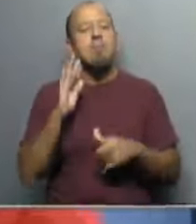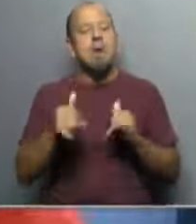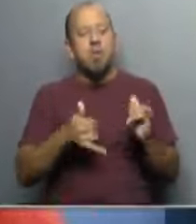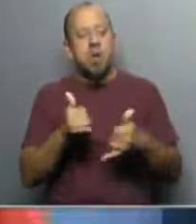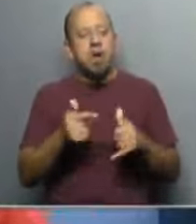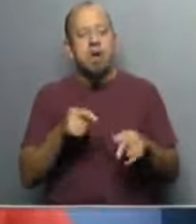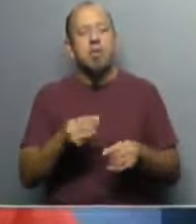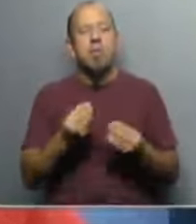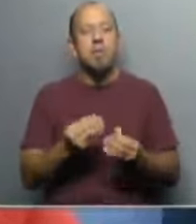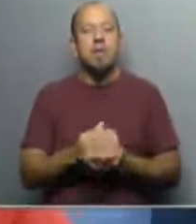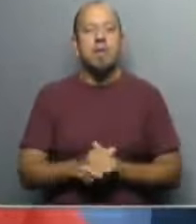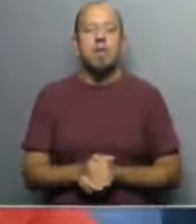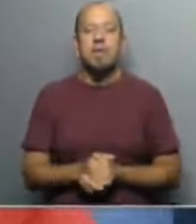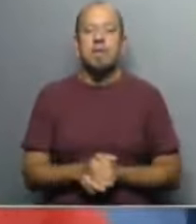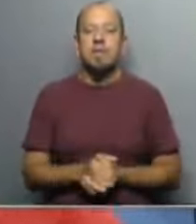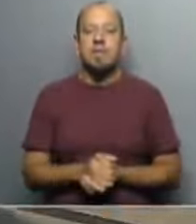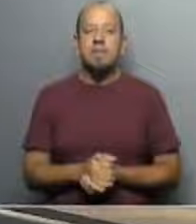de acá?